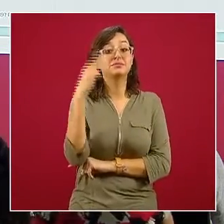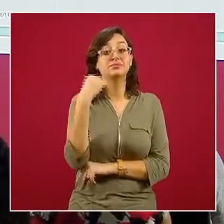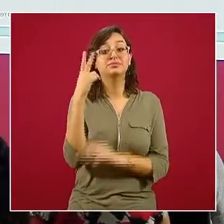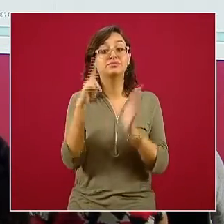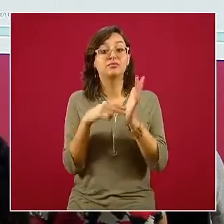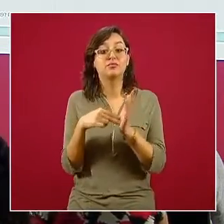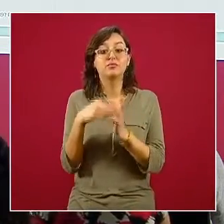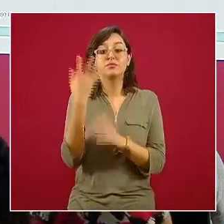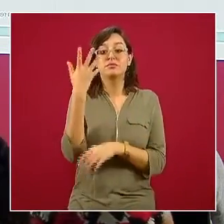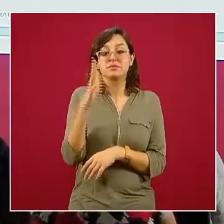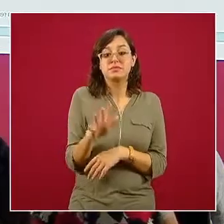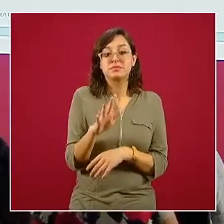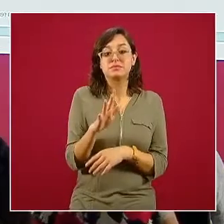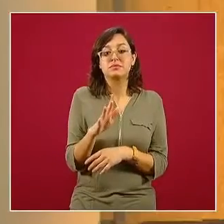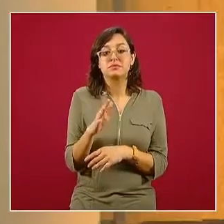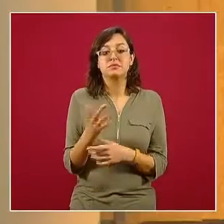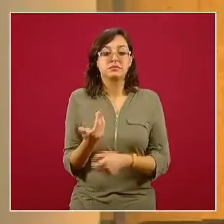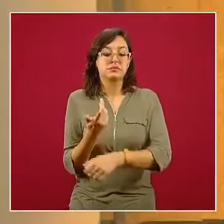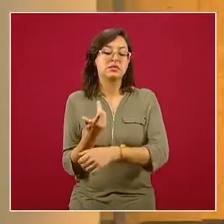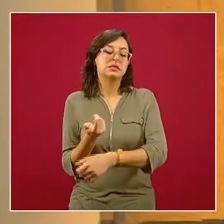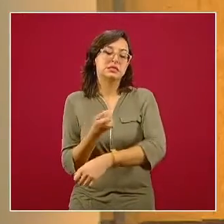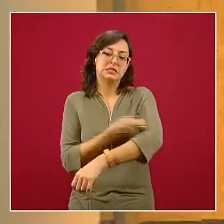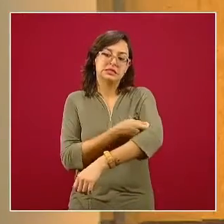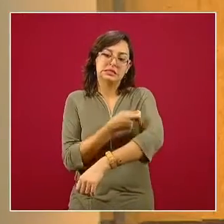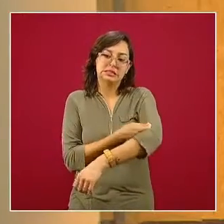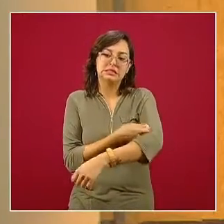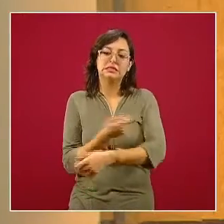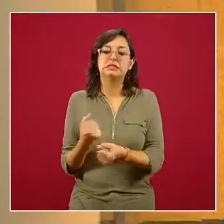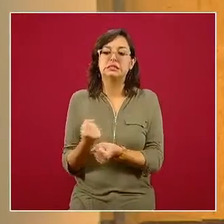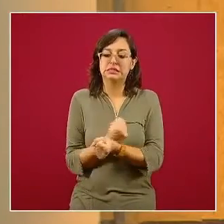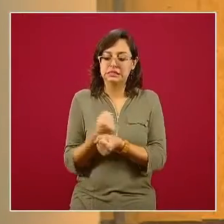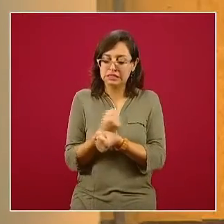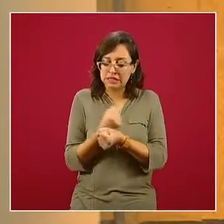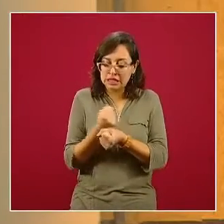encuesta utilizando especímenes de sangre, de bancos de sangre.